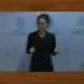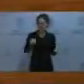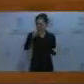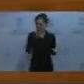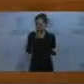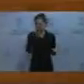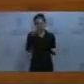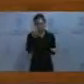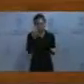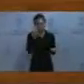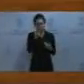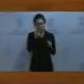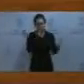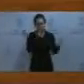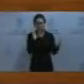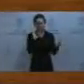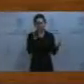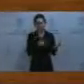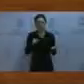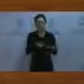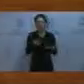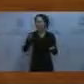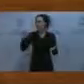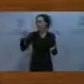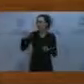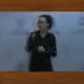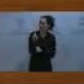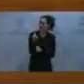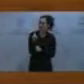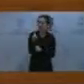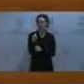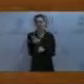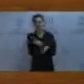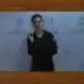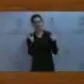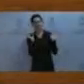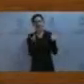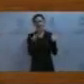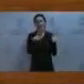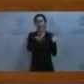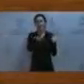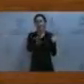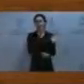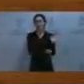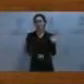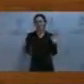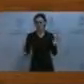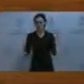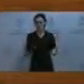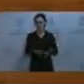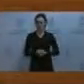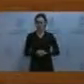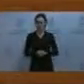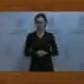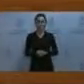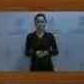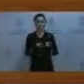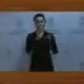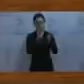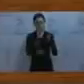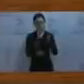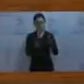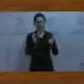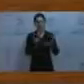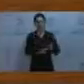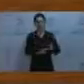100% público ni el requerimiento de la Unión Europea. Es si de verdad es viable o no. Y usted y el Gobierno ha jugado